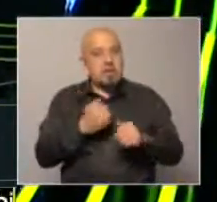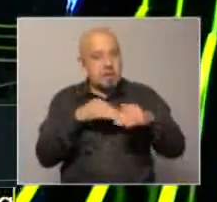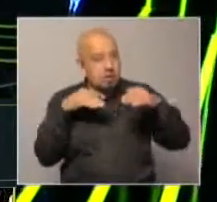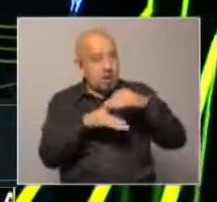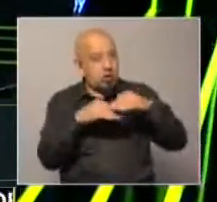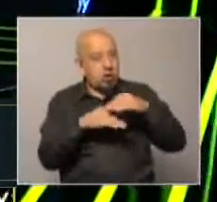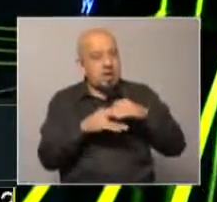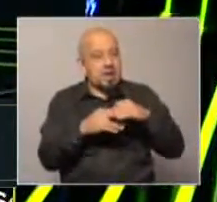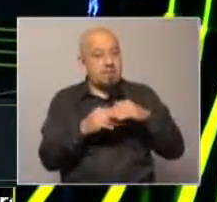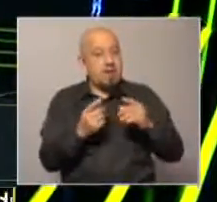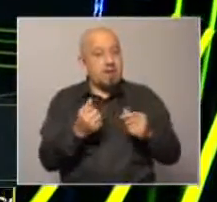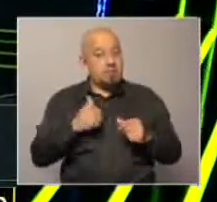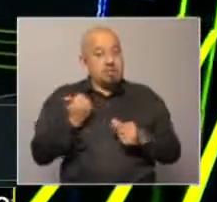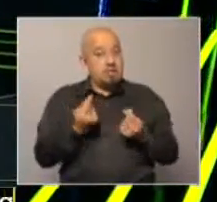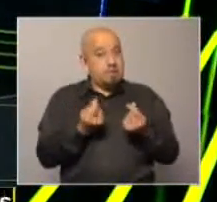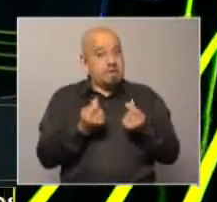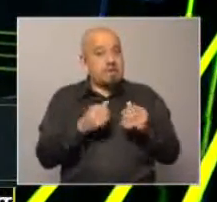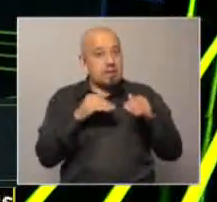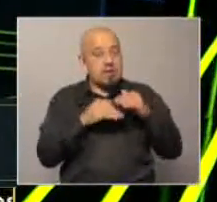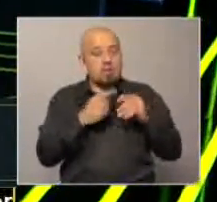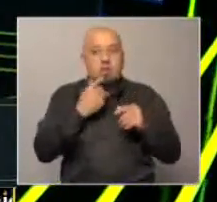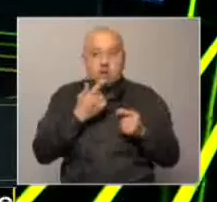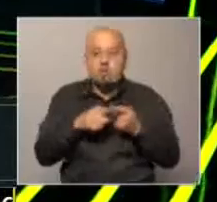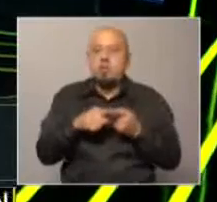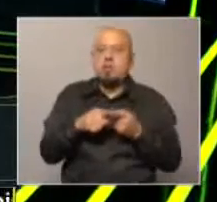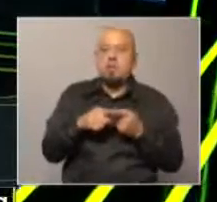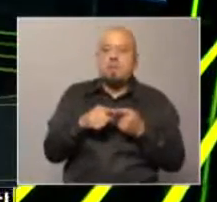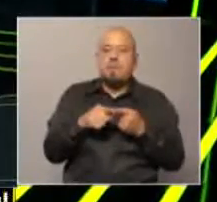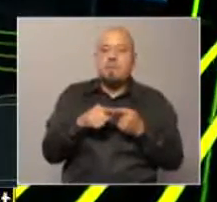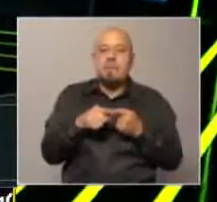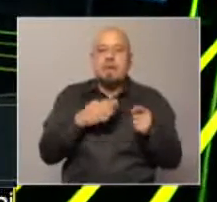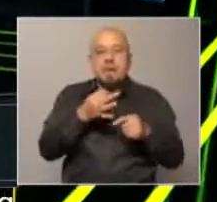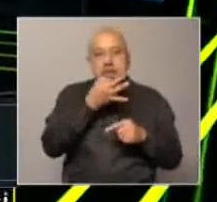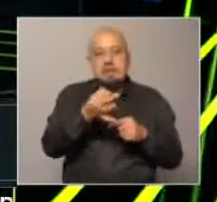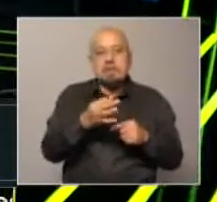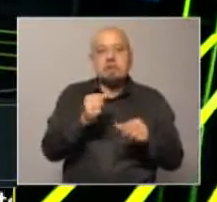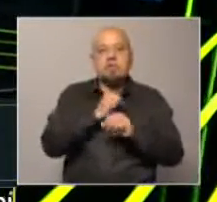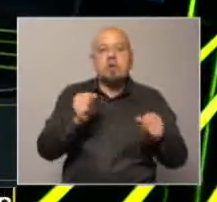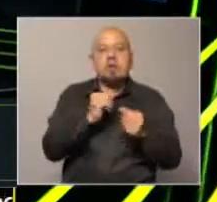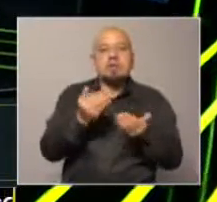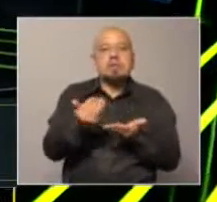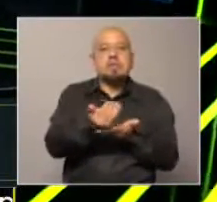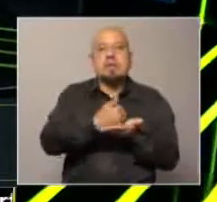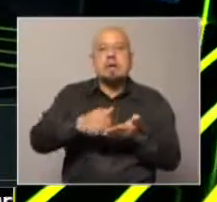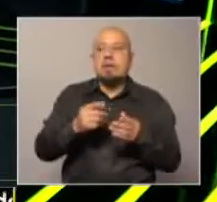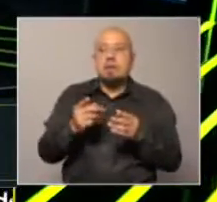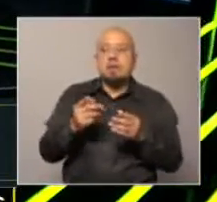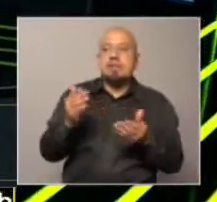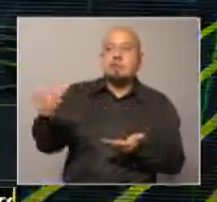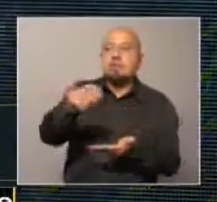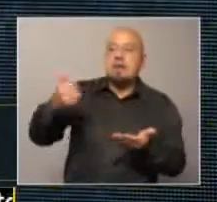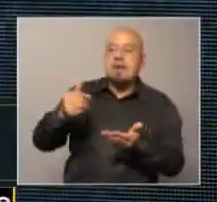nos comenta, pero hay algunas áreas, por ejemplo, ellas sostienen que se puede quitar personal policial